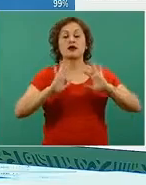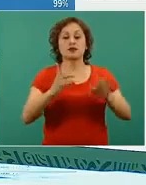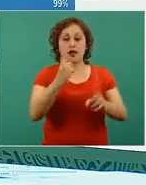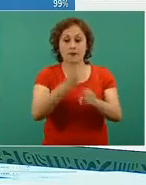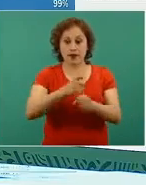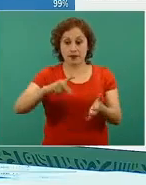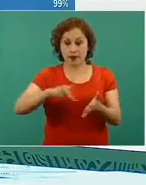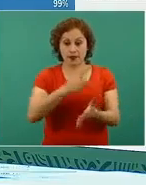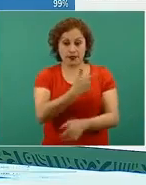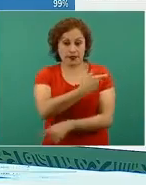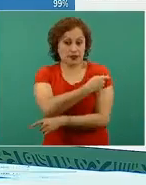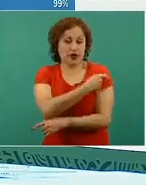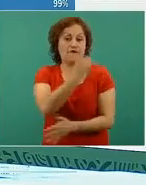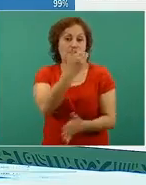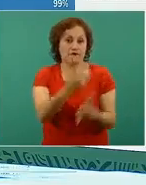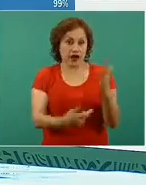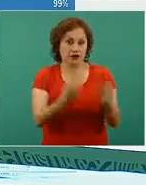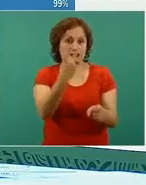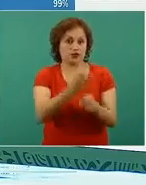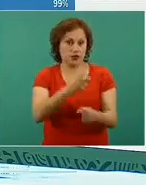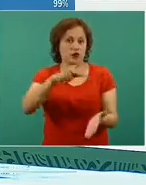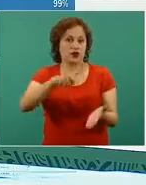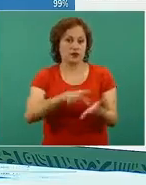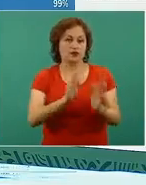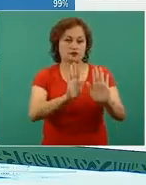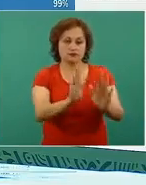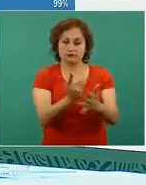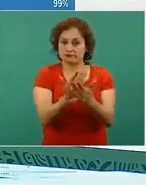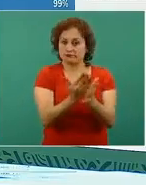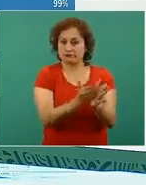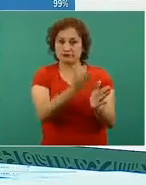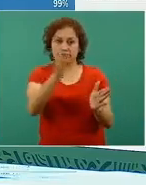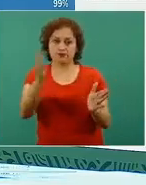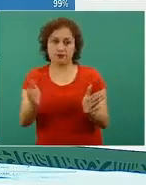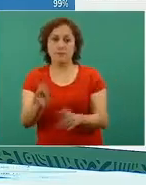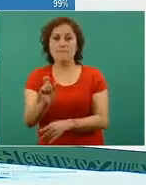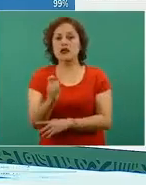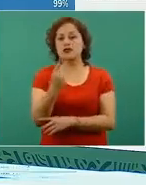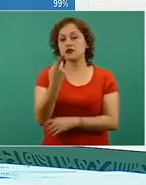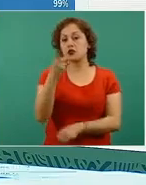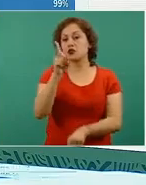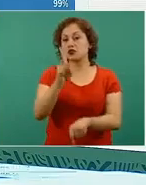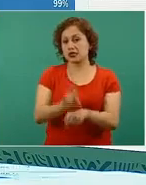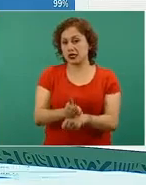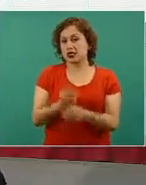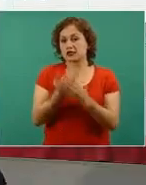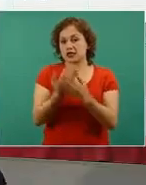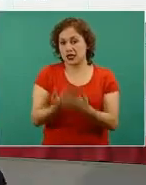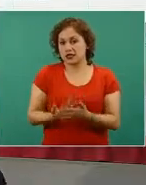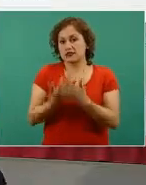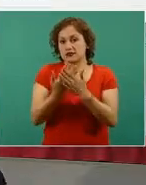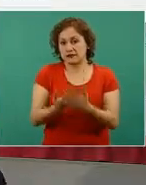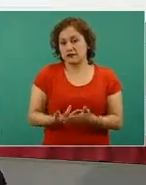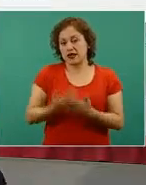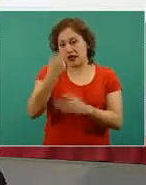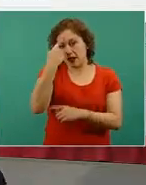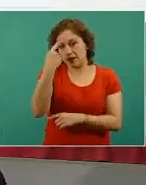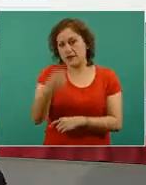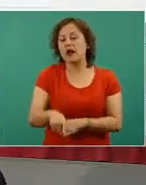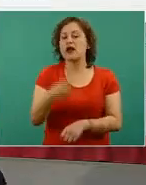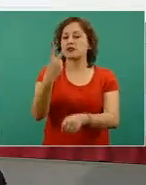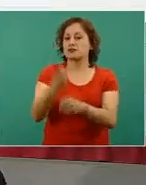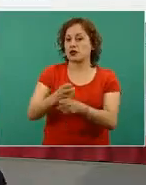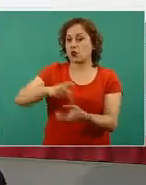de recibir la segunda, cuando llegue el calendario correspondiente. 21 días es la recomendación básica para la vacuna de